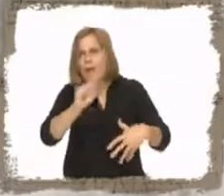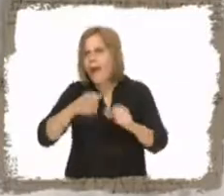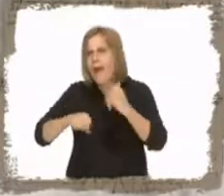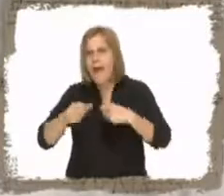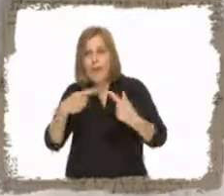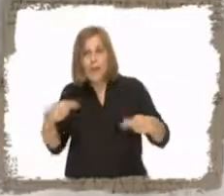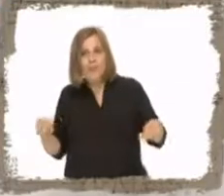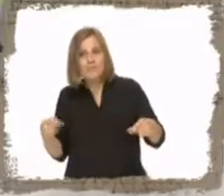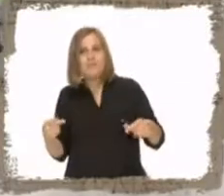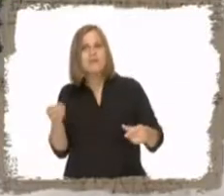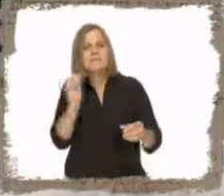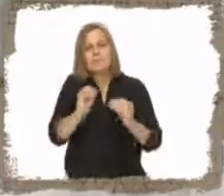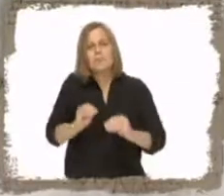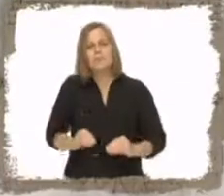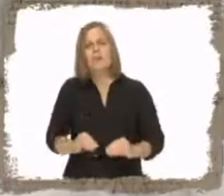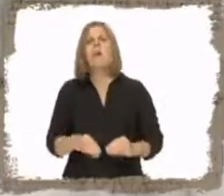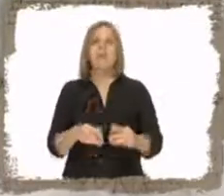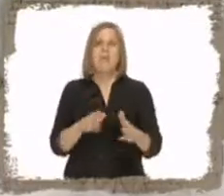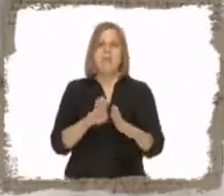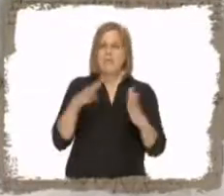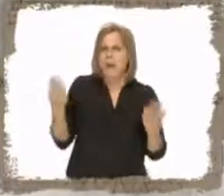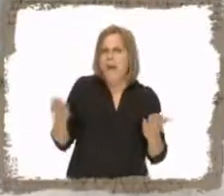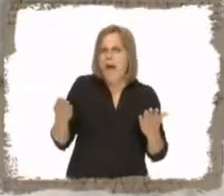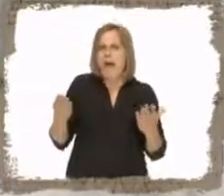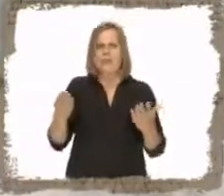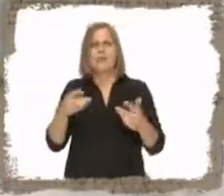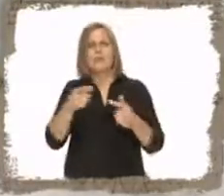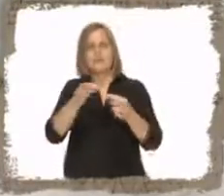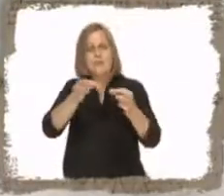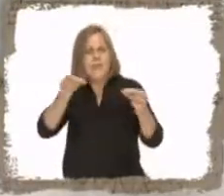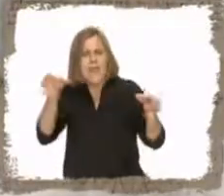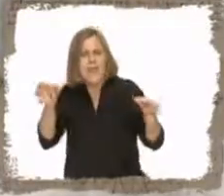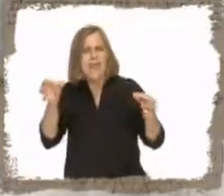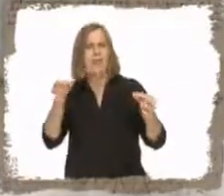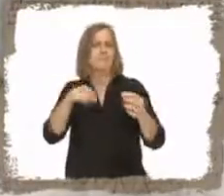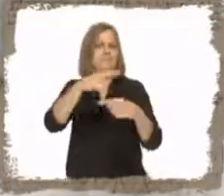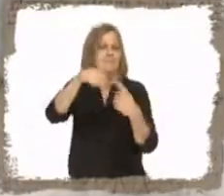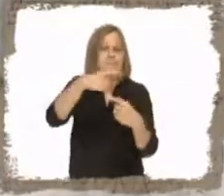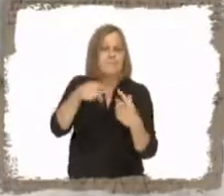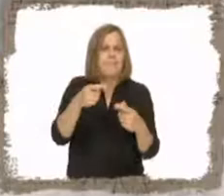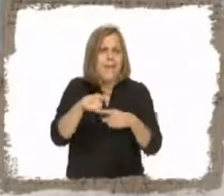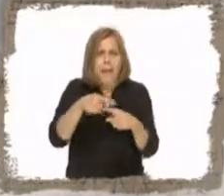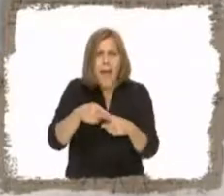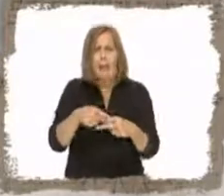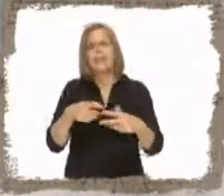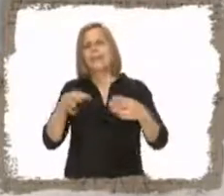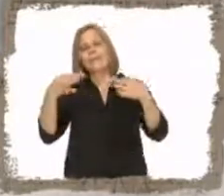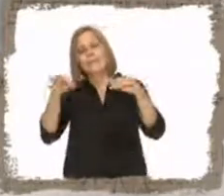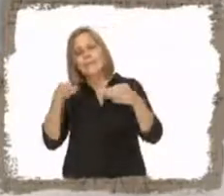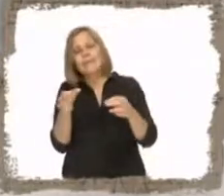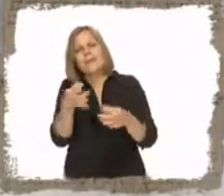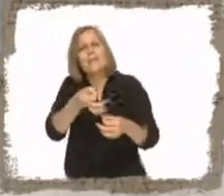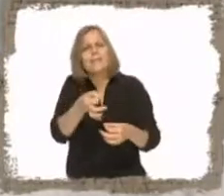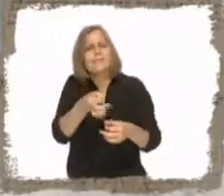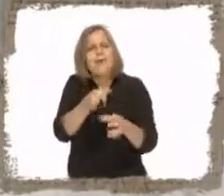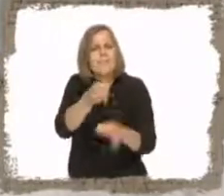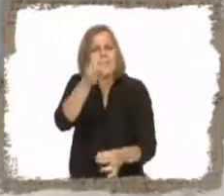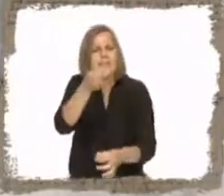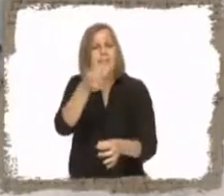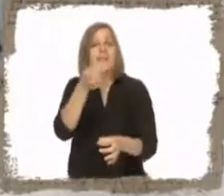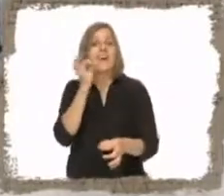nuestras propias obras? Podemos utilizar trozos de diarios, hilos, lanas, retacitos de tela,